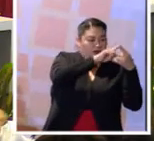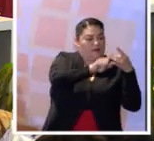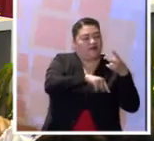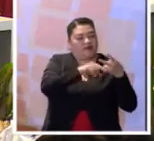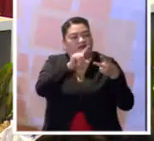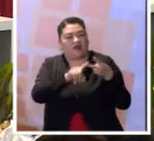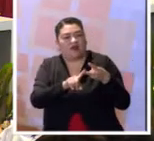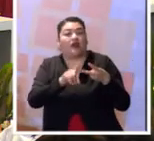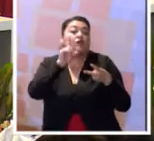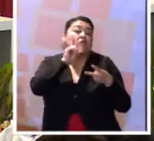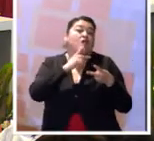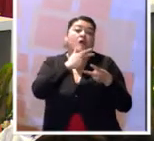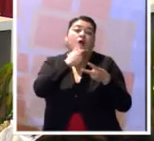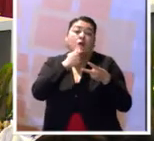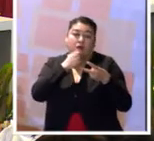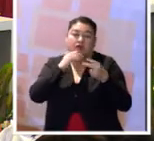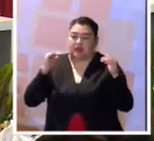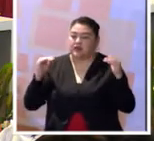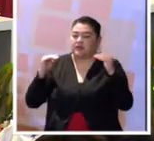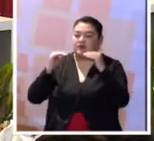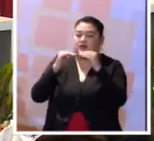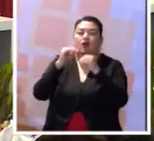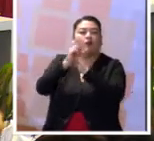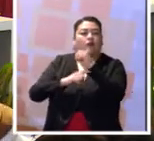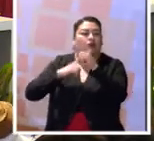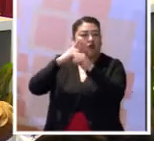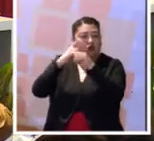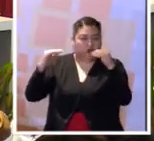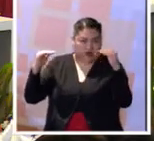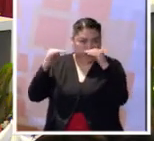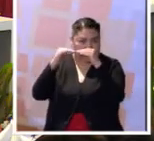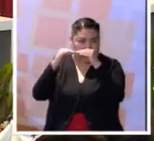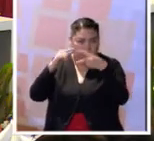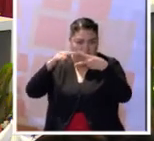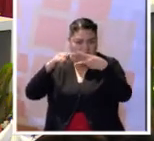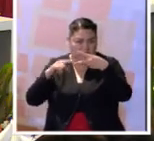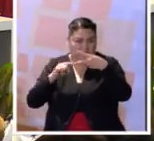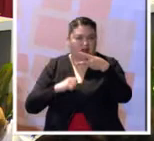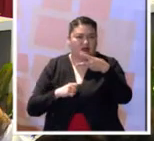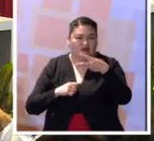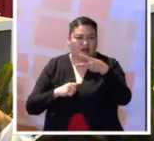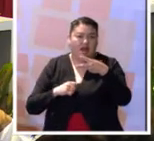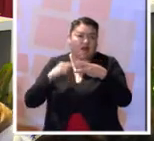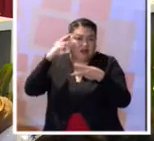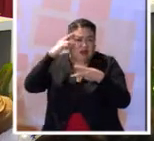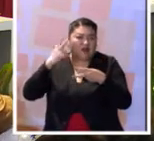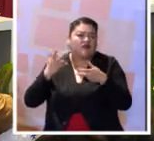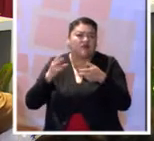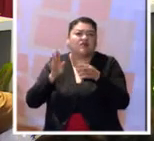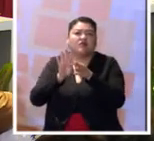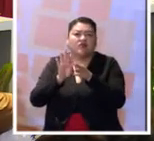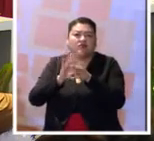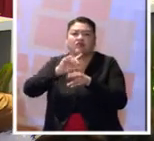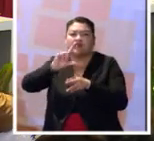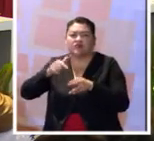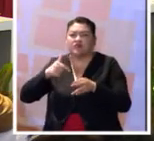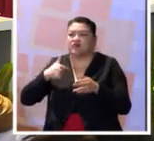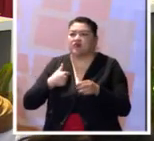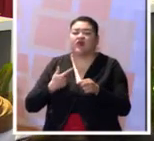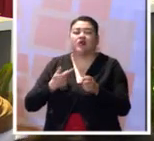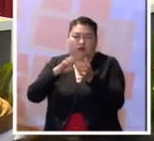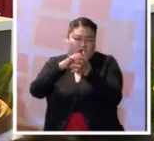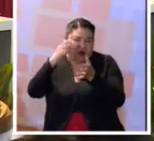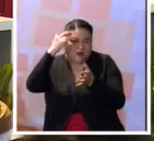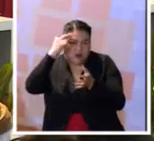principio democrático, particularmente traducido en la regla de la mayoría? Obtiene la curul quien más